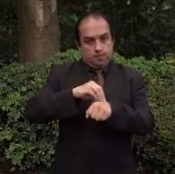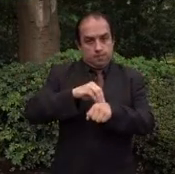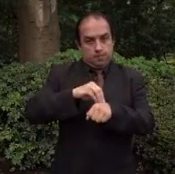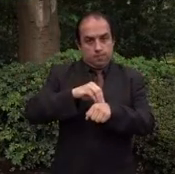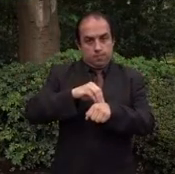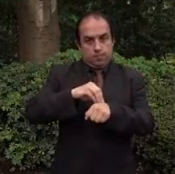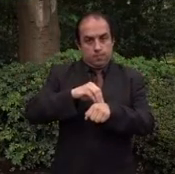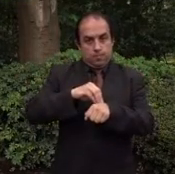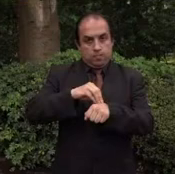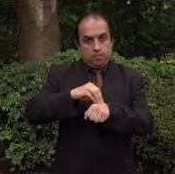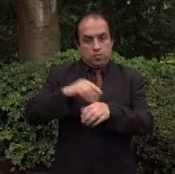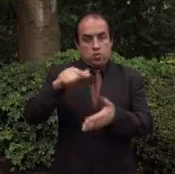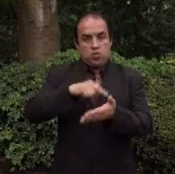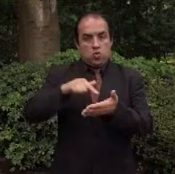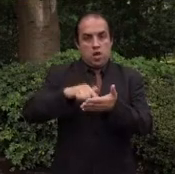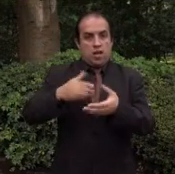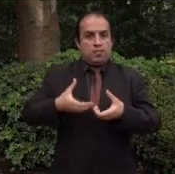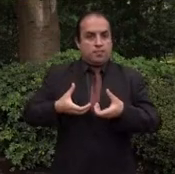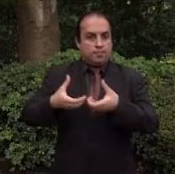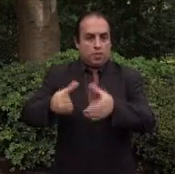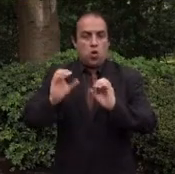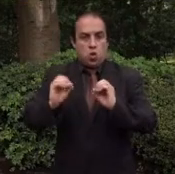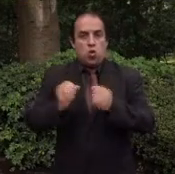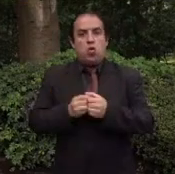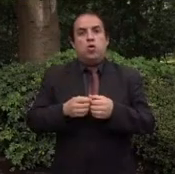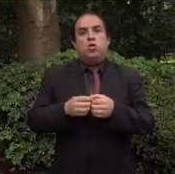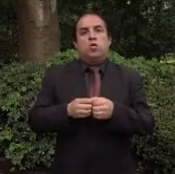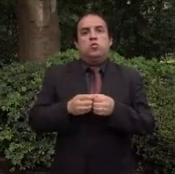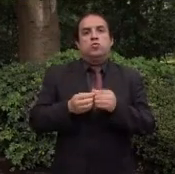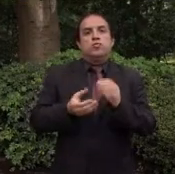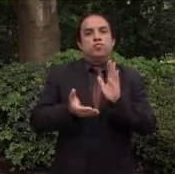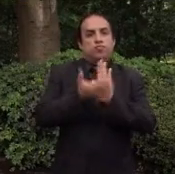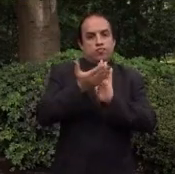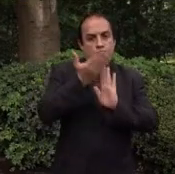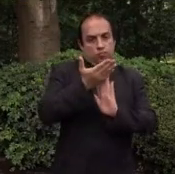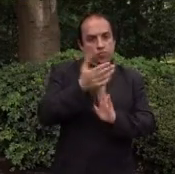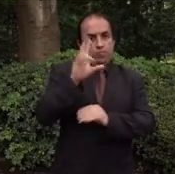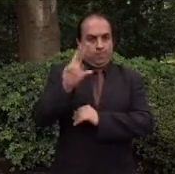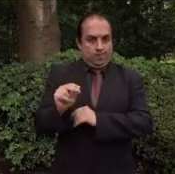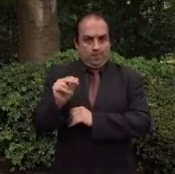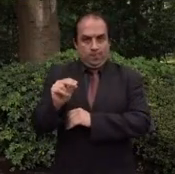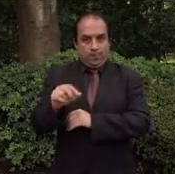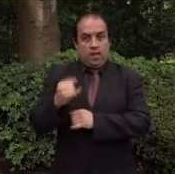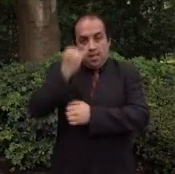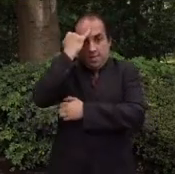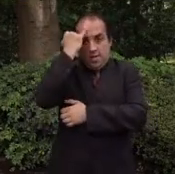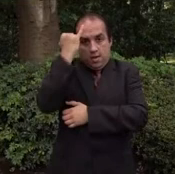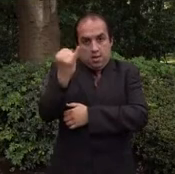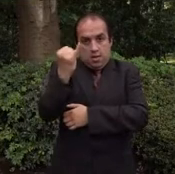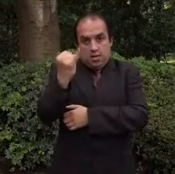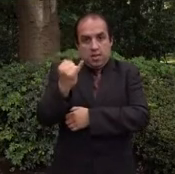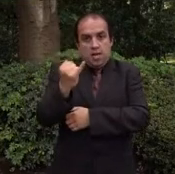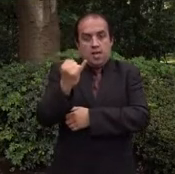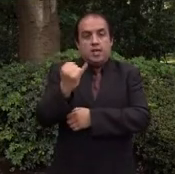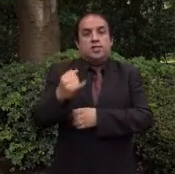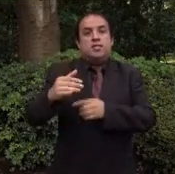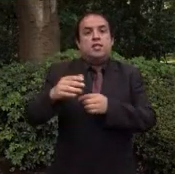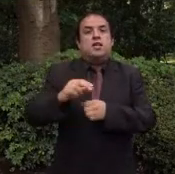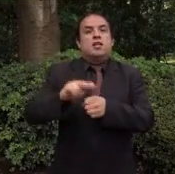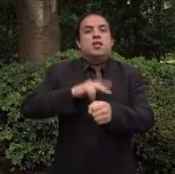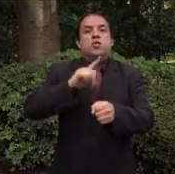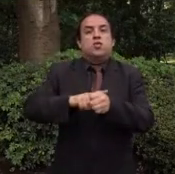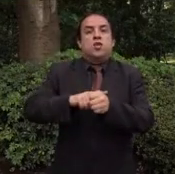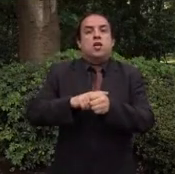espacios urbanos o de cemento o de concreto. Aquí la idea es que conviva la naturaleza con